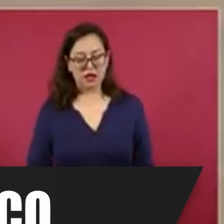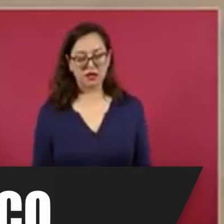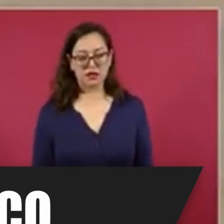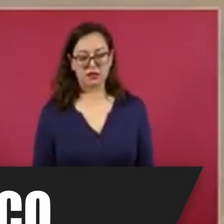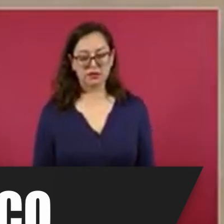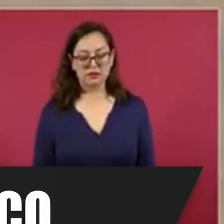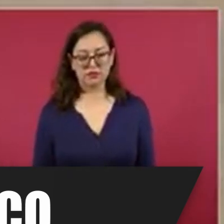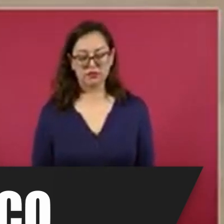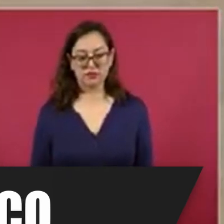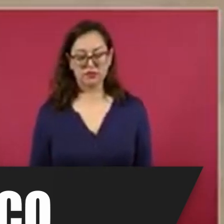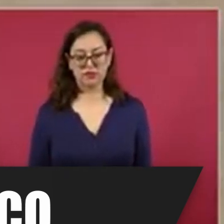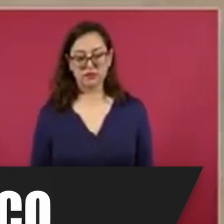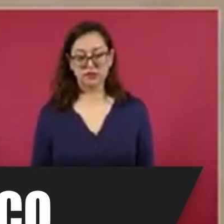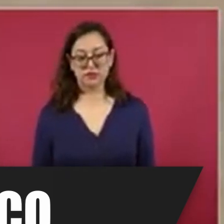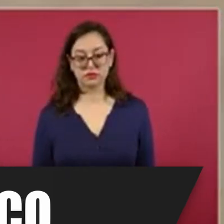lo que